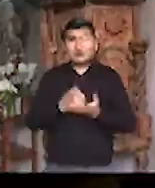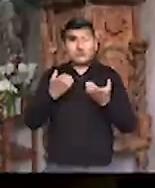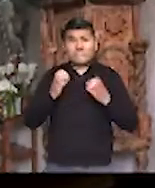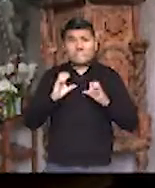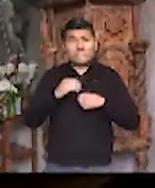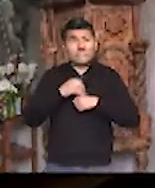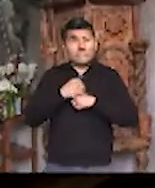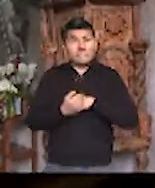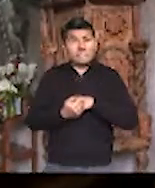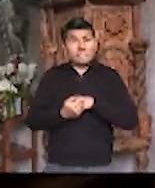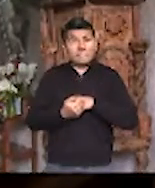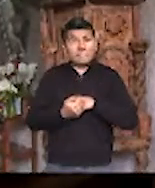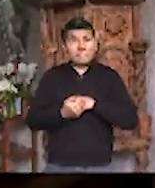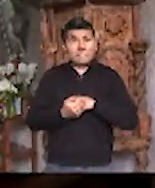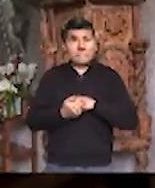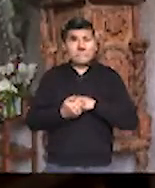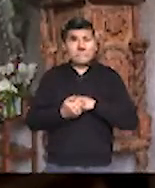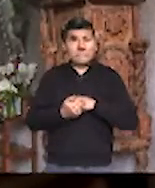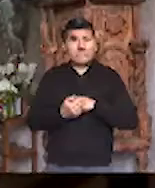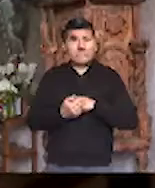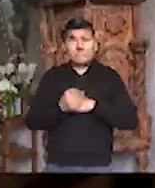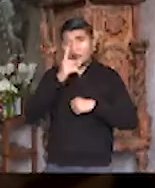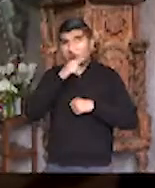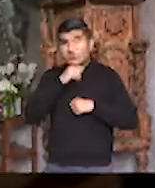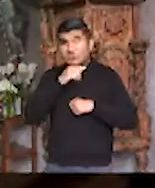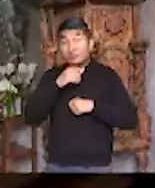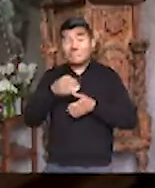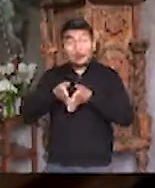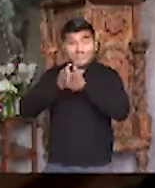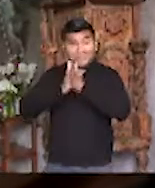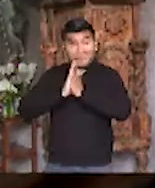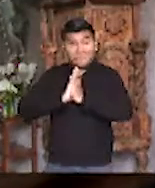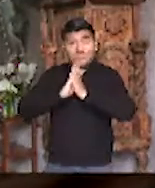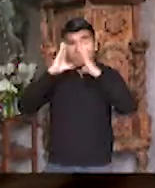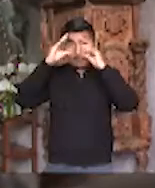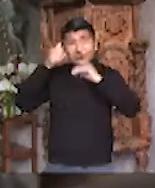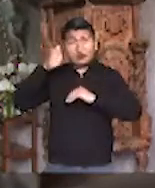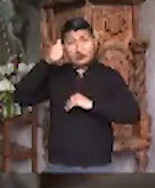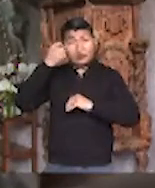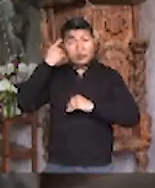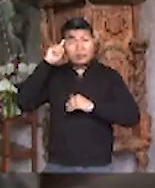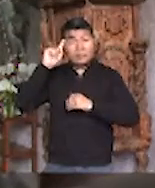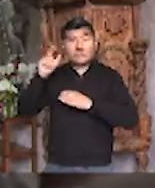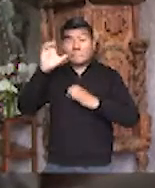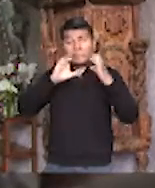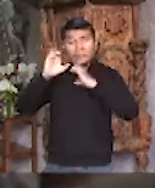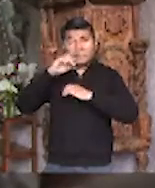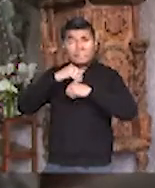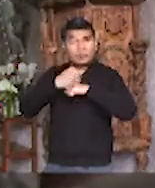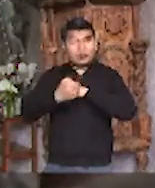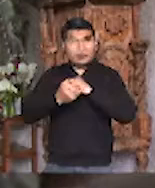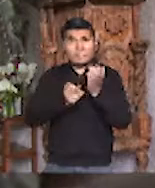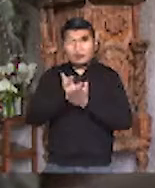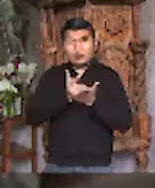pan y circo venimos donde el maestro para buscar el pan verdadero